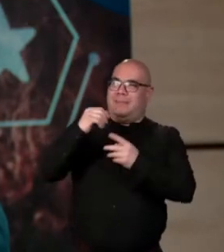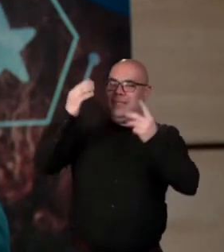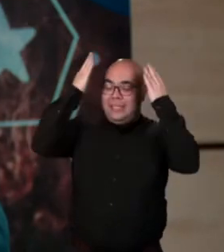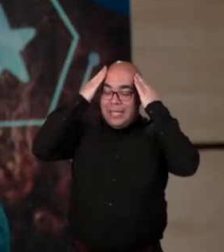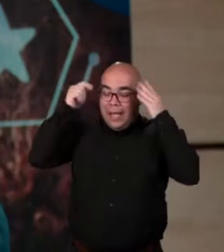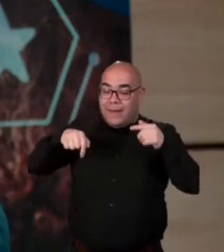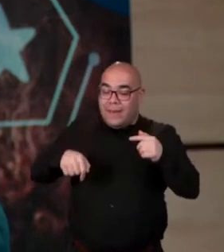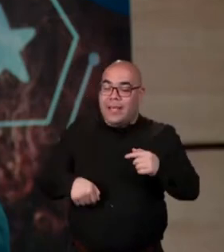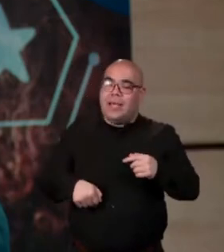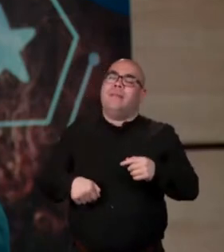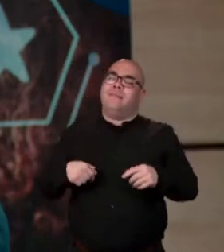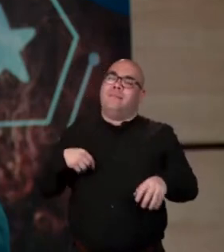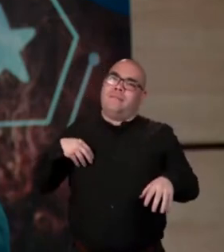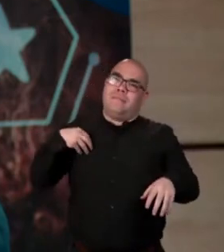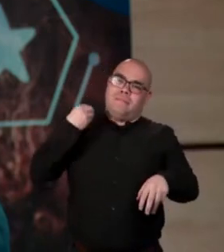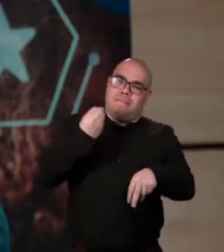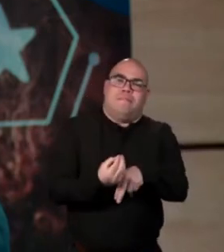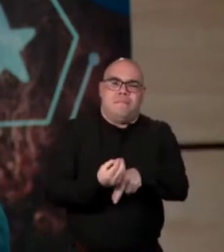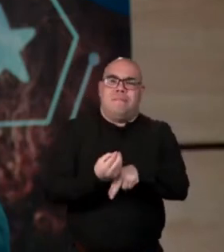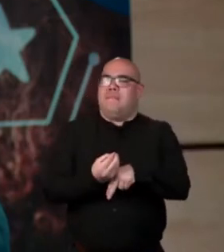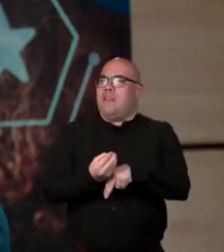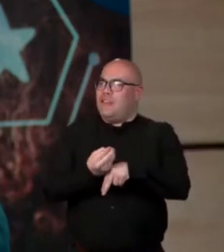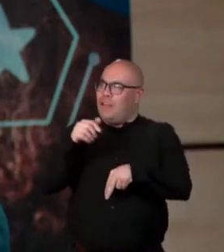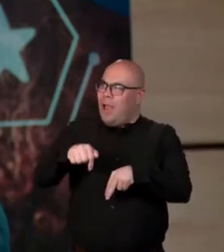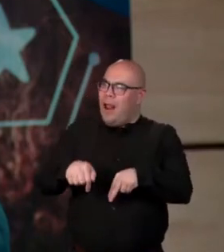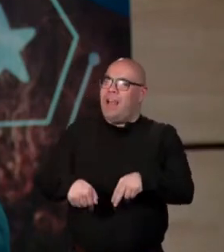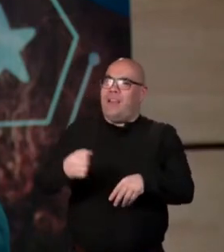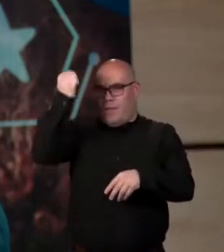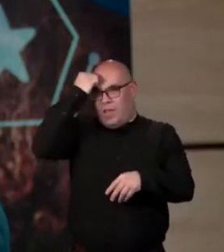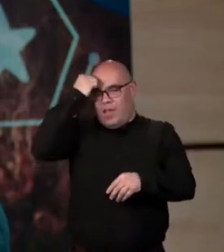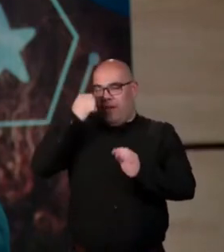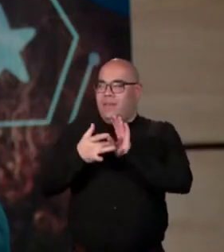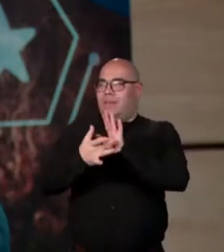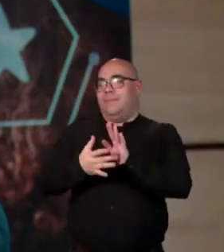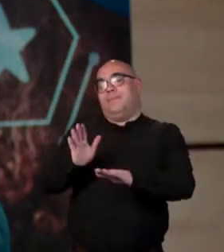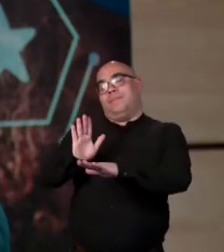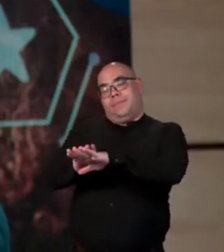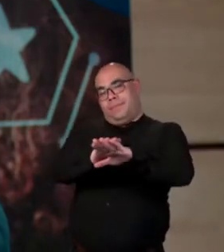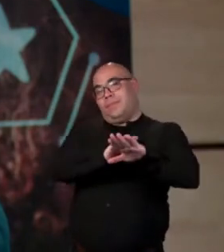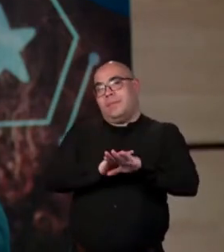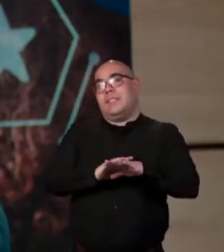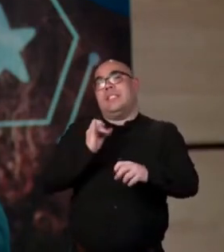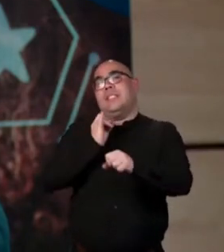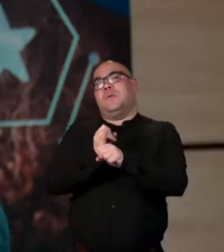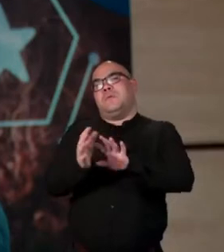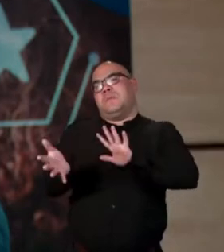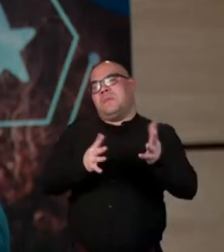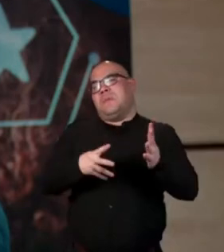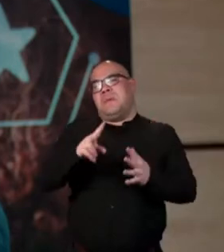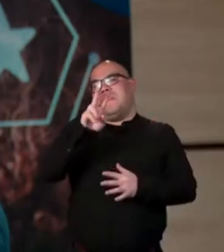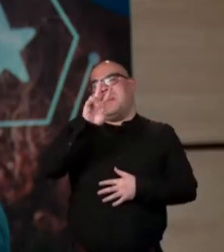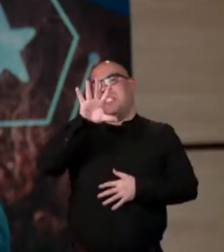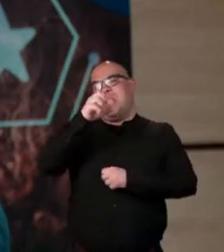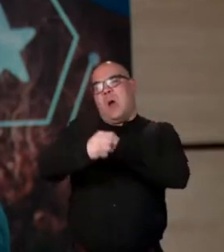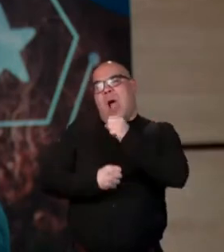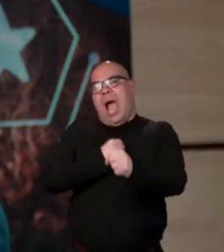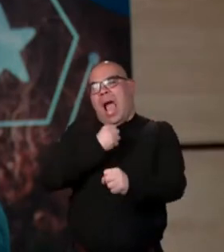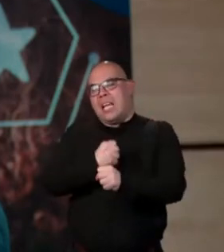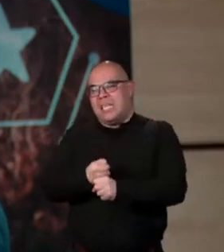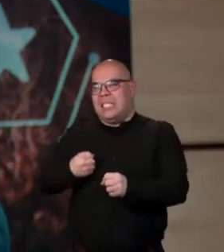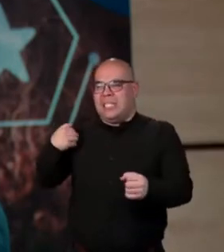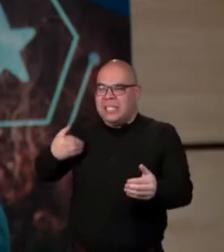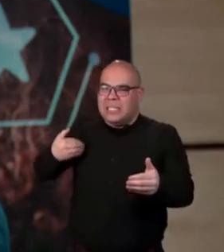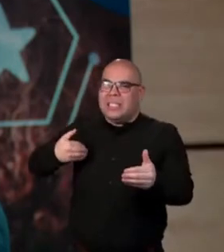docencia y debemos recordar que varias de nuestras instituciones tienen más de 25 años de trasegar en